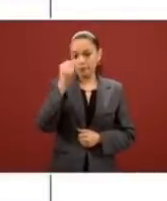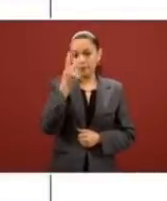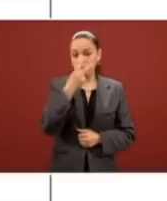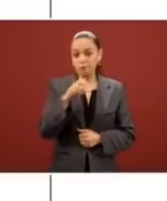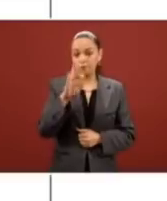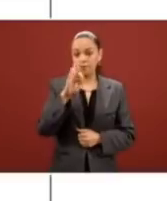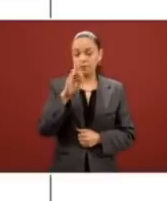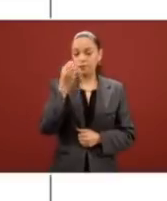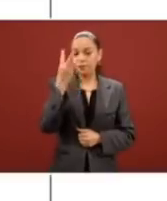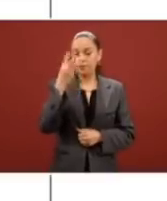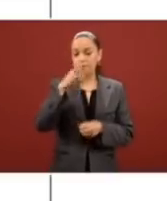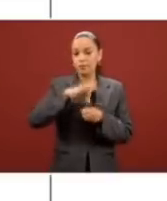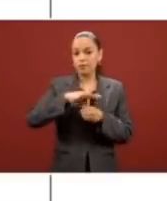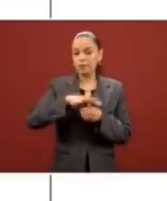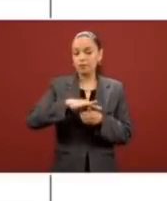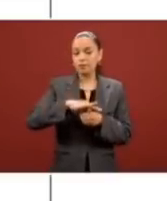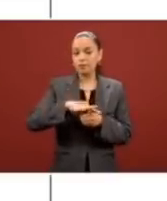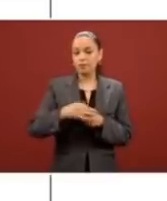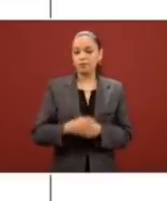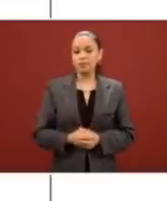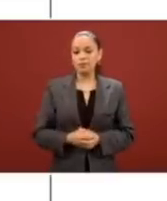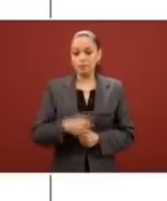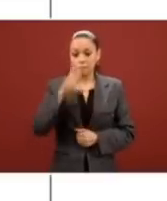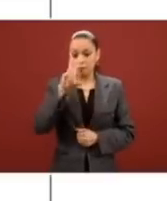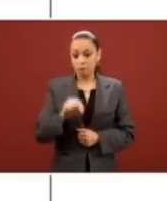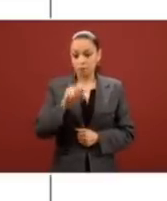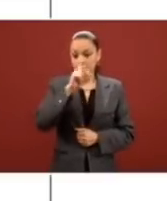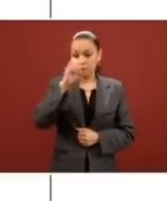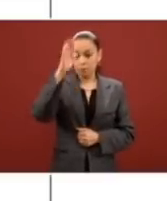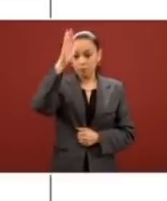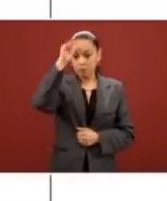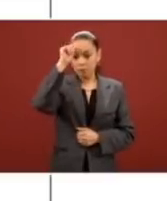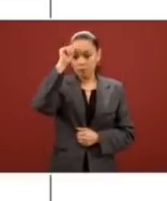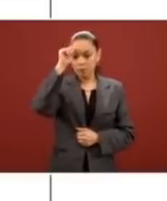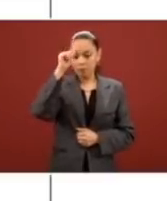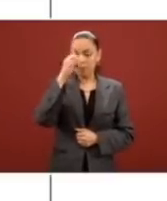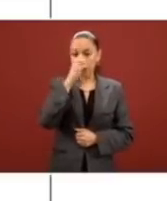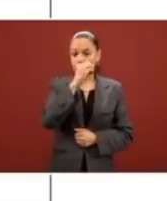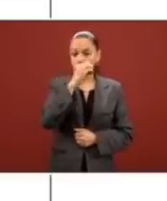243, en contra, 0,